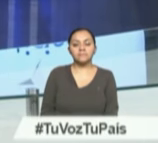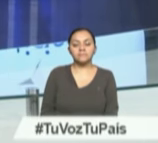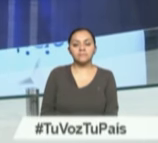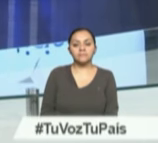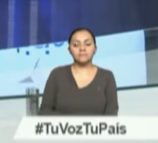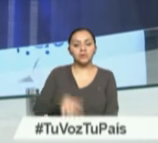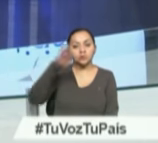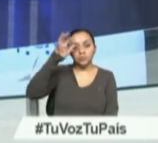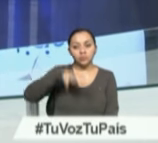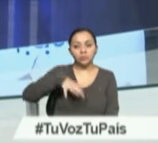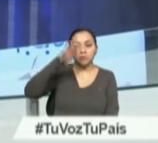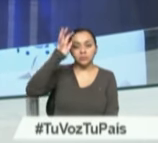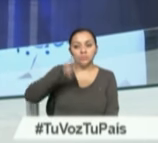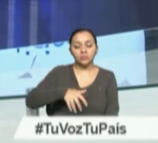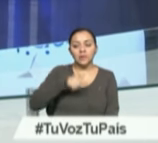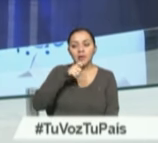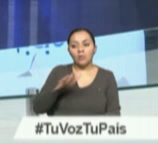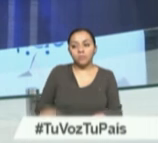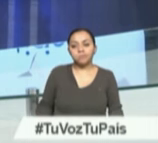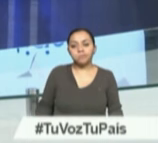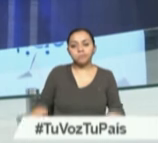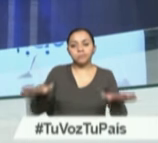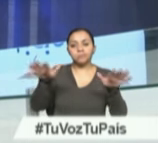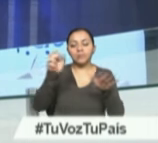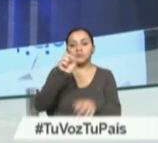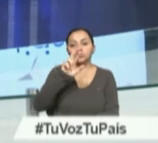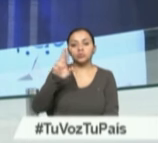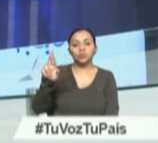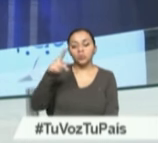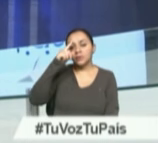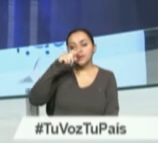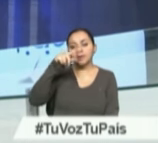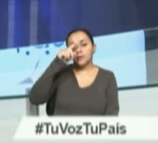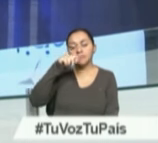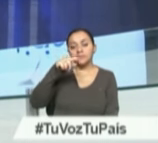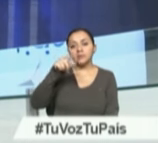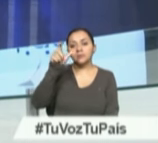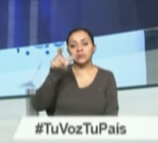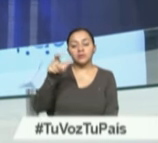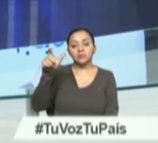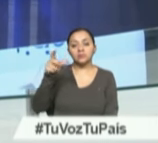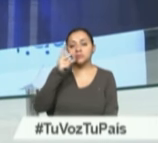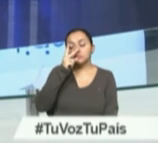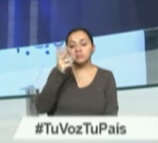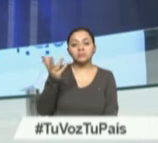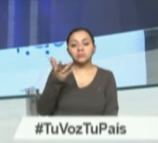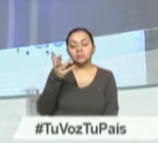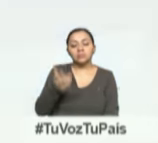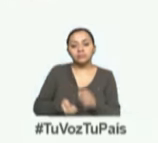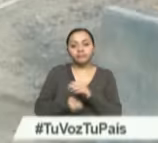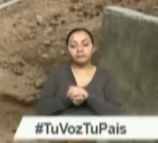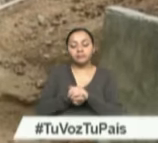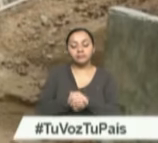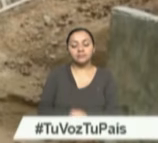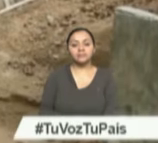Fuertes lluvias ocasionaron inundaciones al sur de Tailandia, dejando a sus habitantes atrapados.